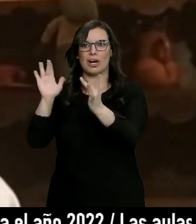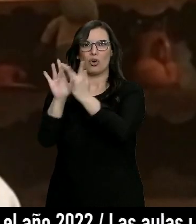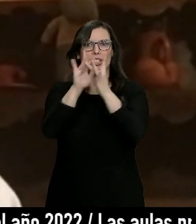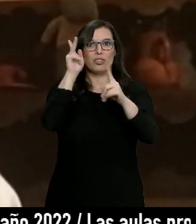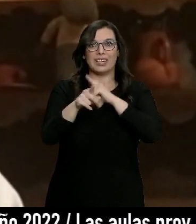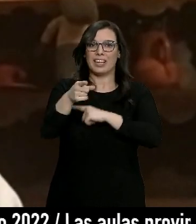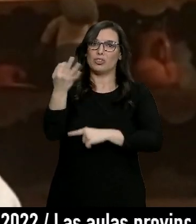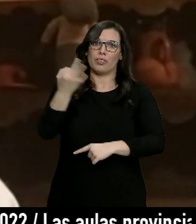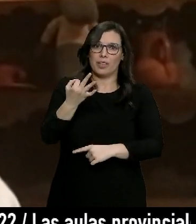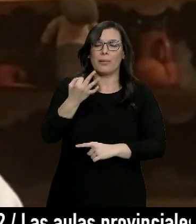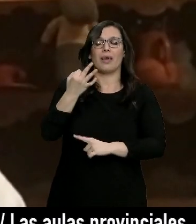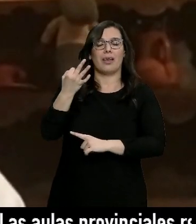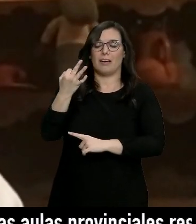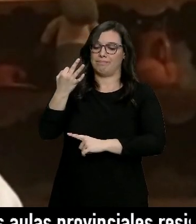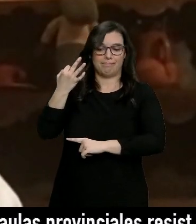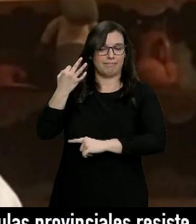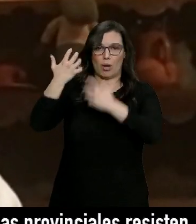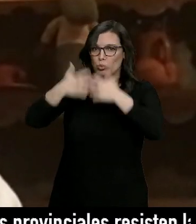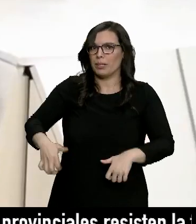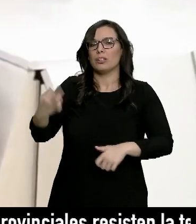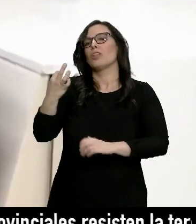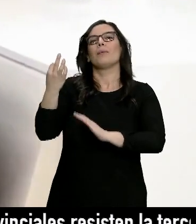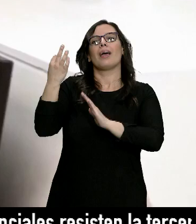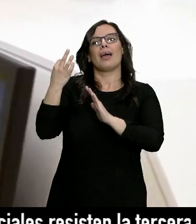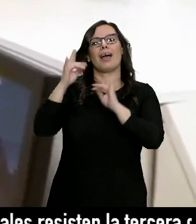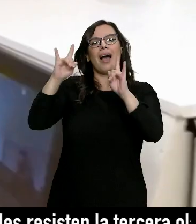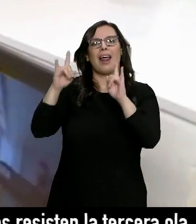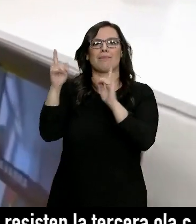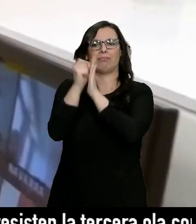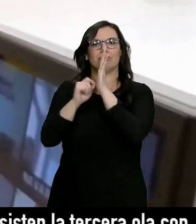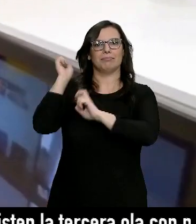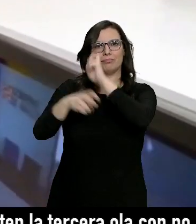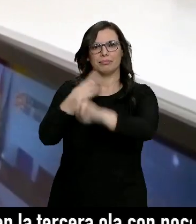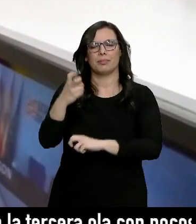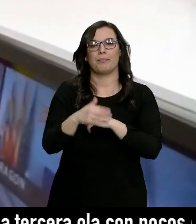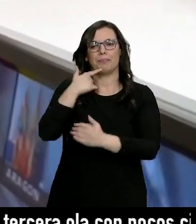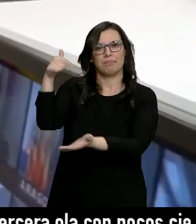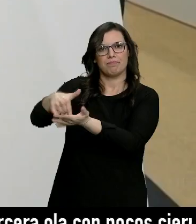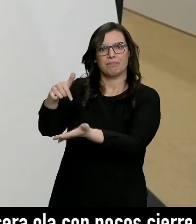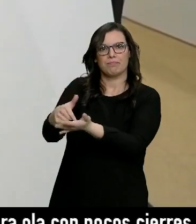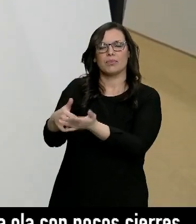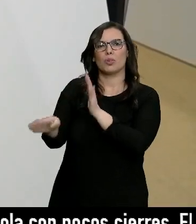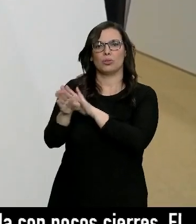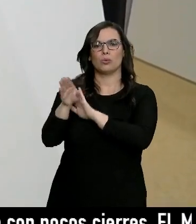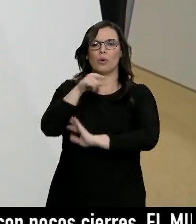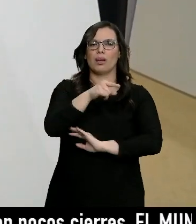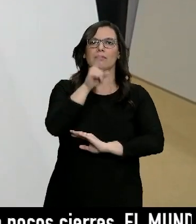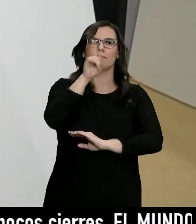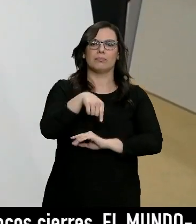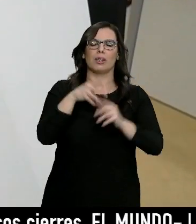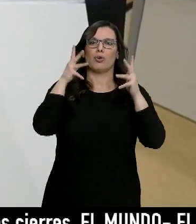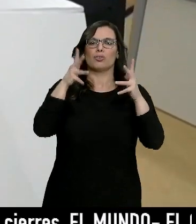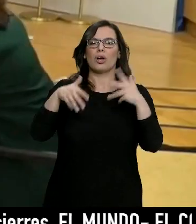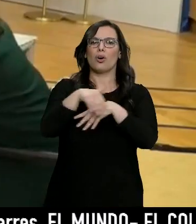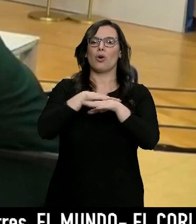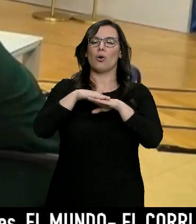implica obligatoriamente cambiar el estado de alarma. Igea insistía en esa reclamación mientras terminaba una reunión del Consejo Interterritorial de Salud